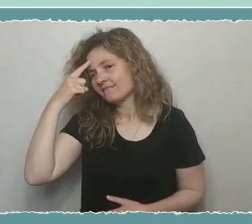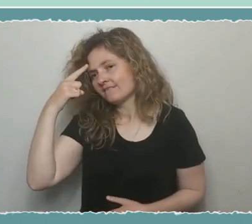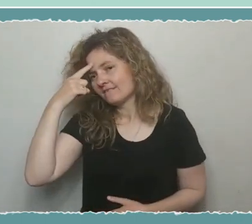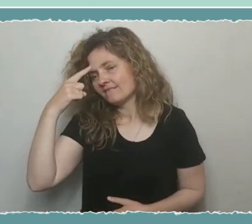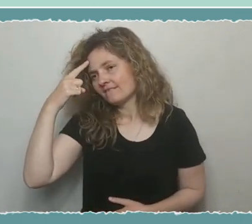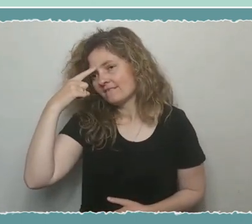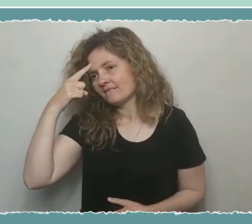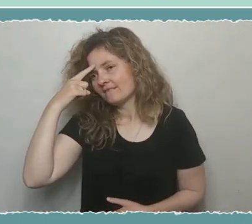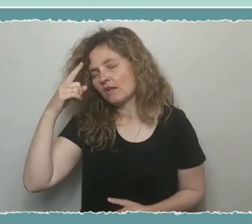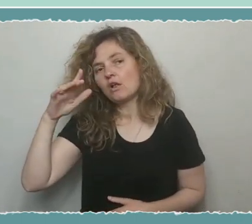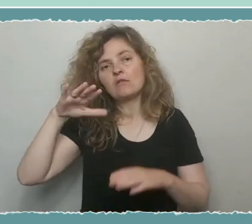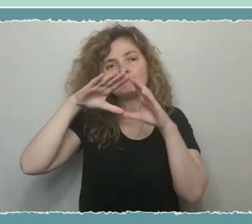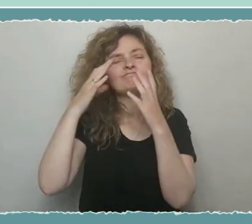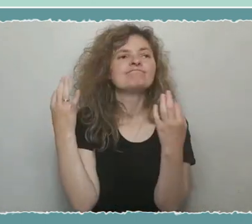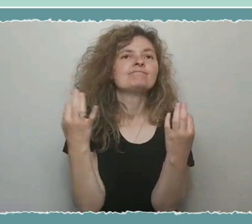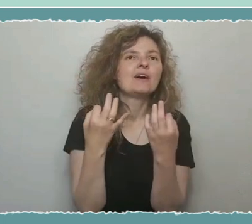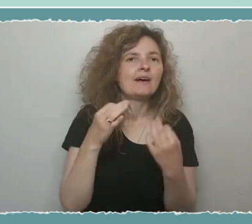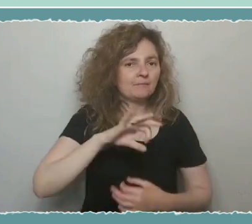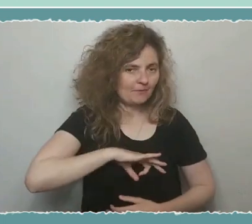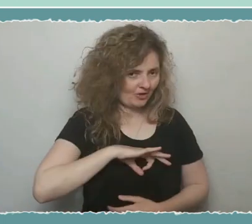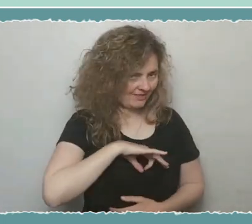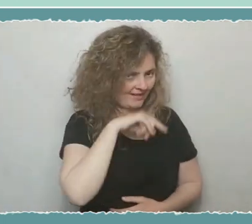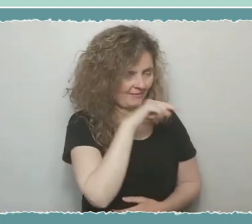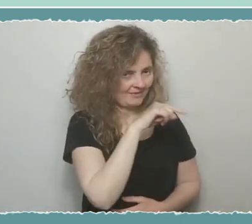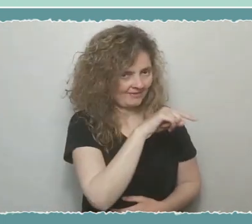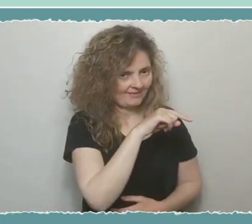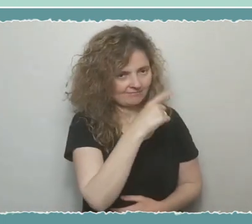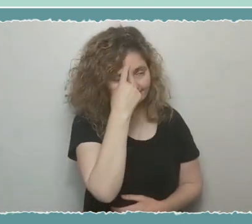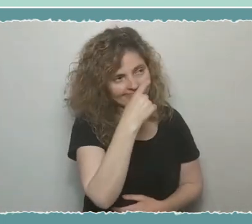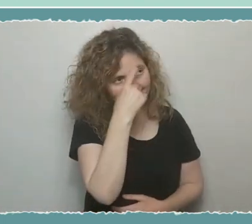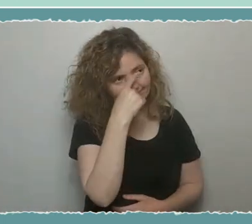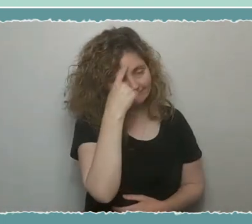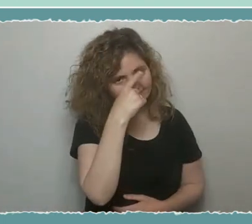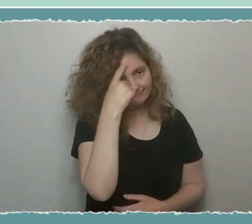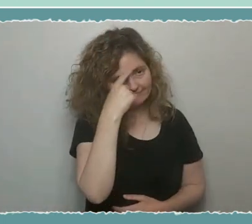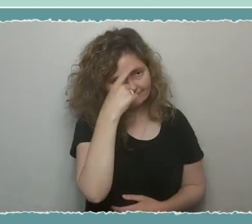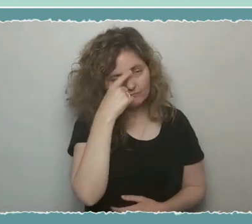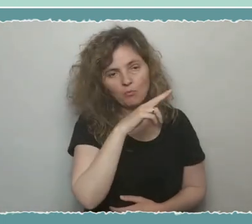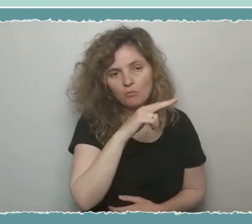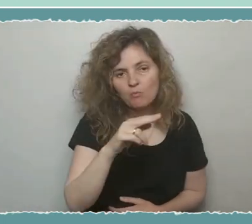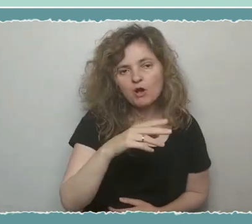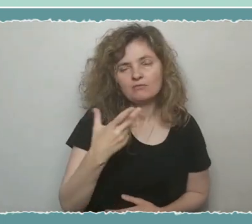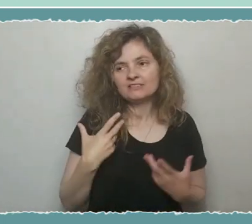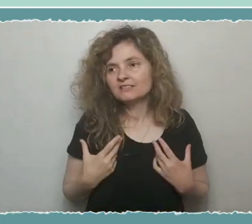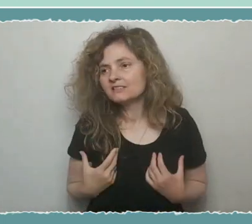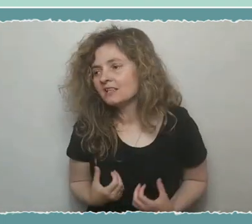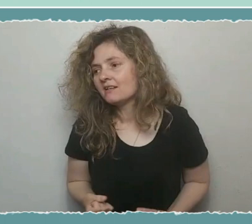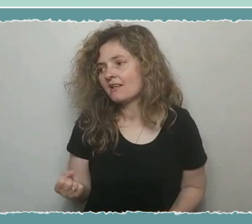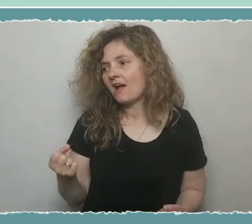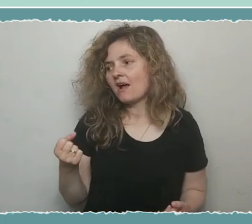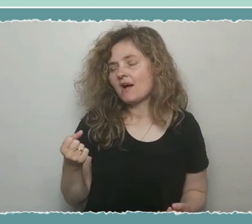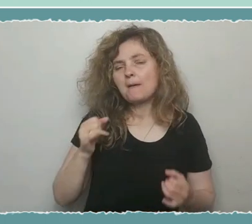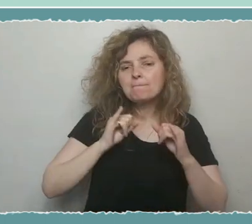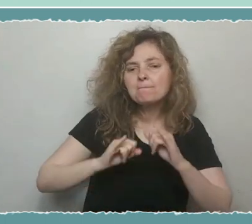que? O de estar ali no Polo Sur, pois botaba de menos Pontevedra. Botaba de menos visitar o noso museo. Botaba de